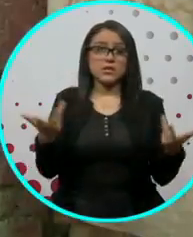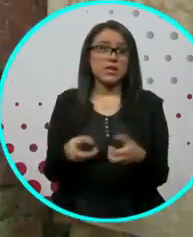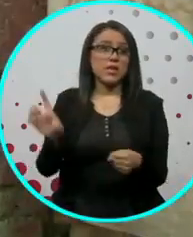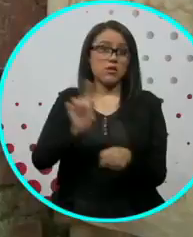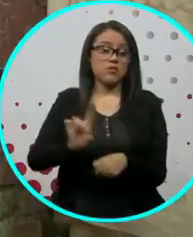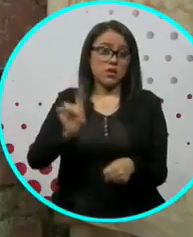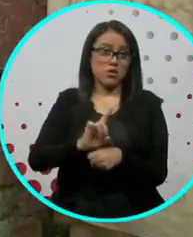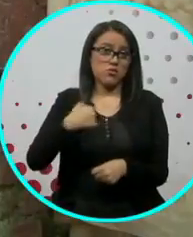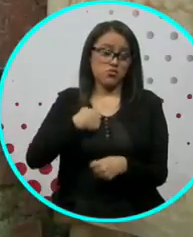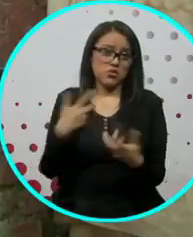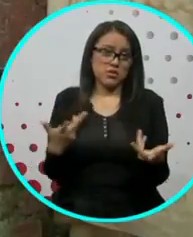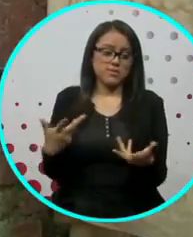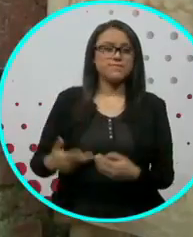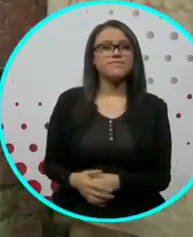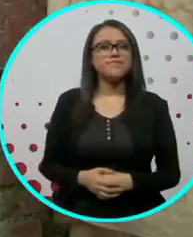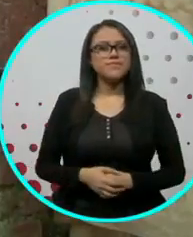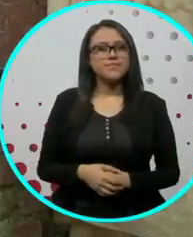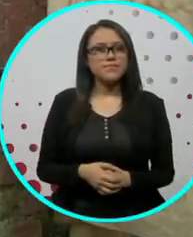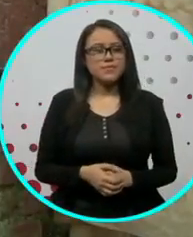una